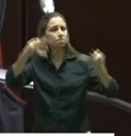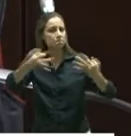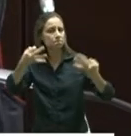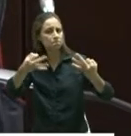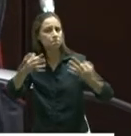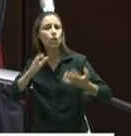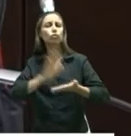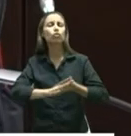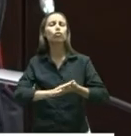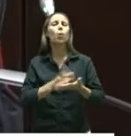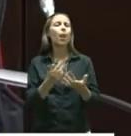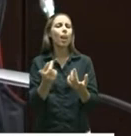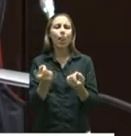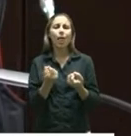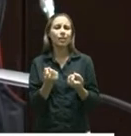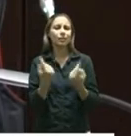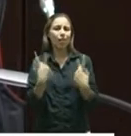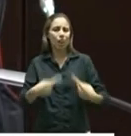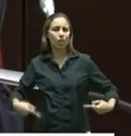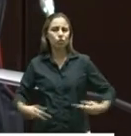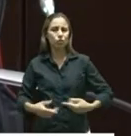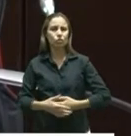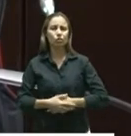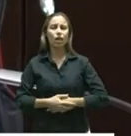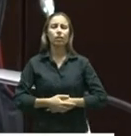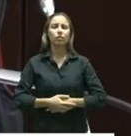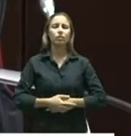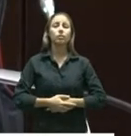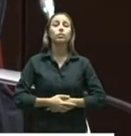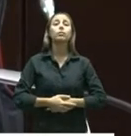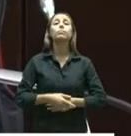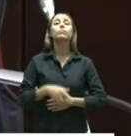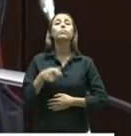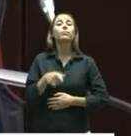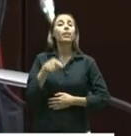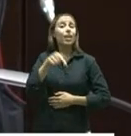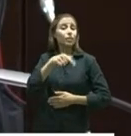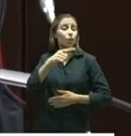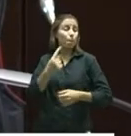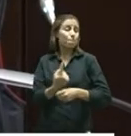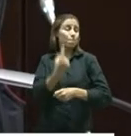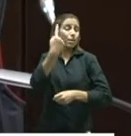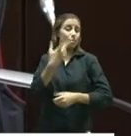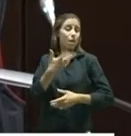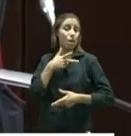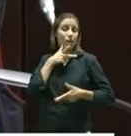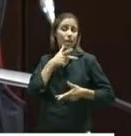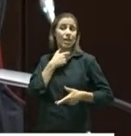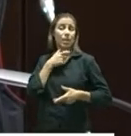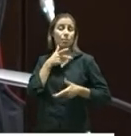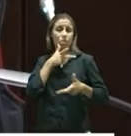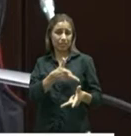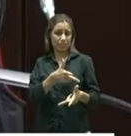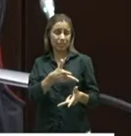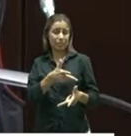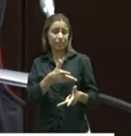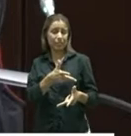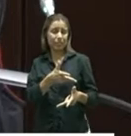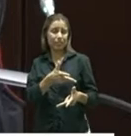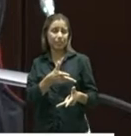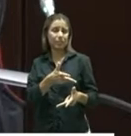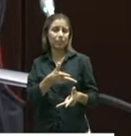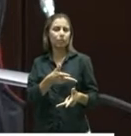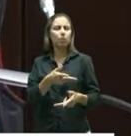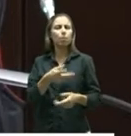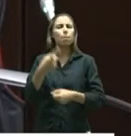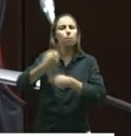la necesidad de lo que está ocurriendo en el sistema Público de salud y eso es lo primero que queremos señalar primero porque en esta dinámica nos enteramos primero por